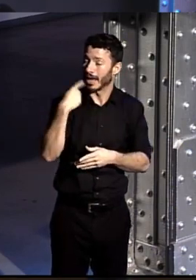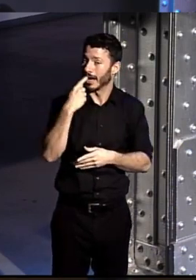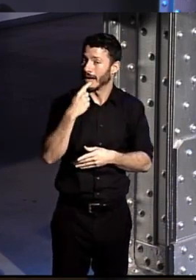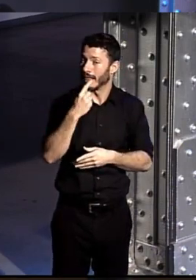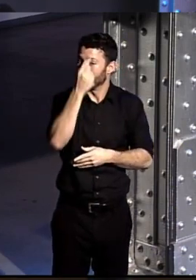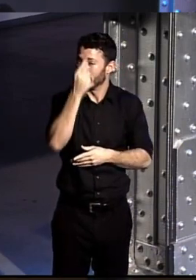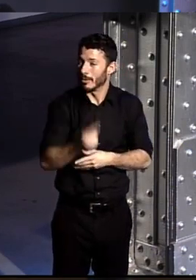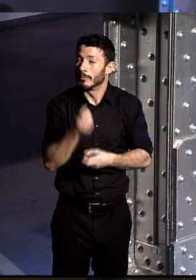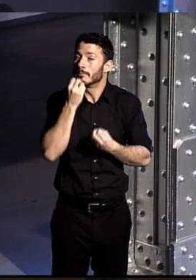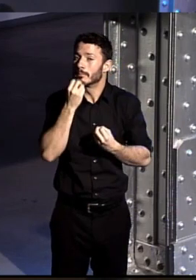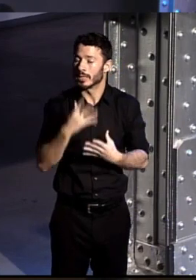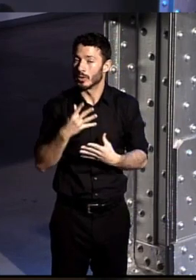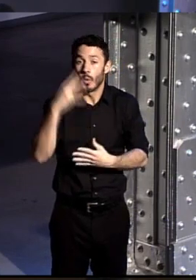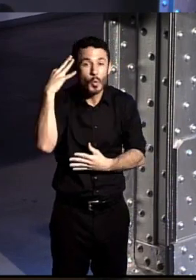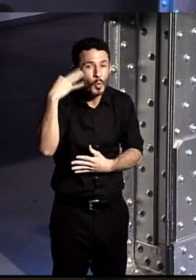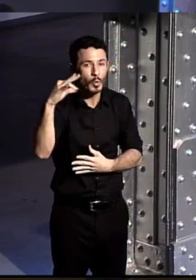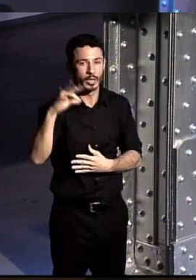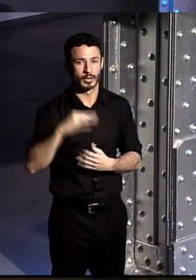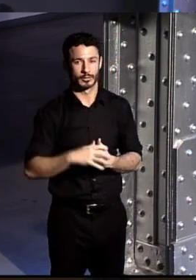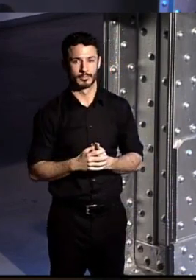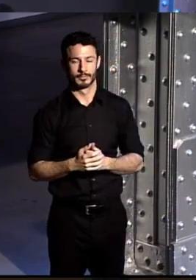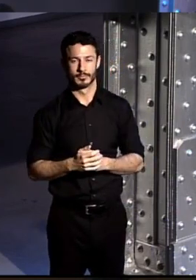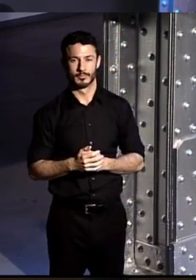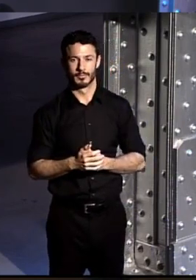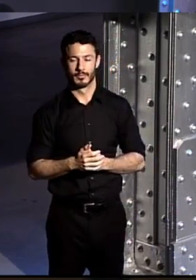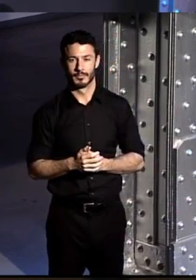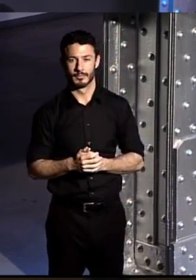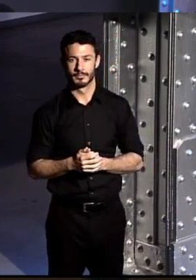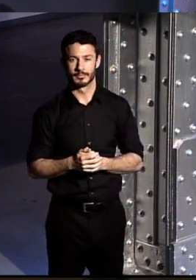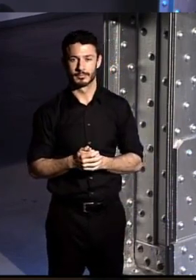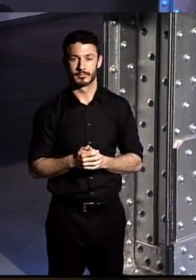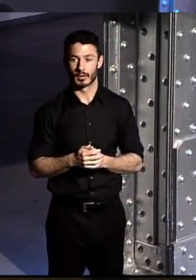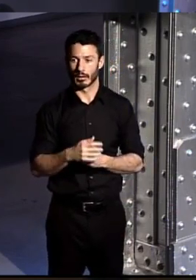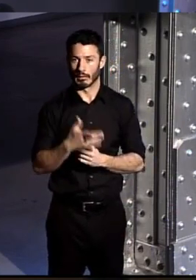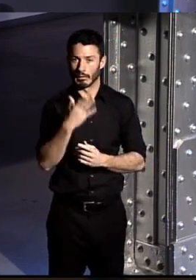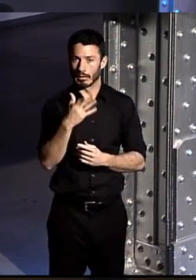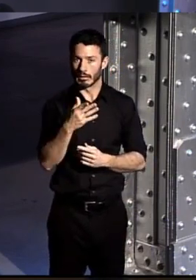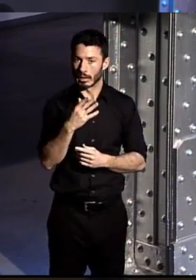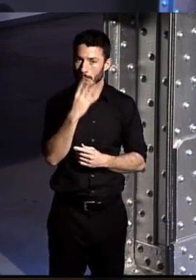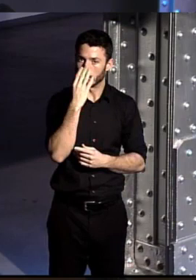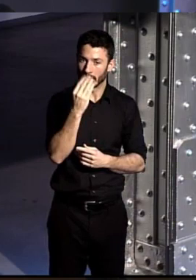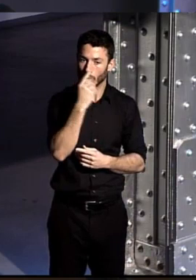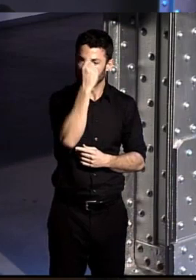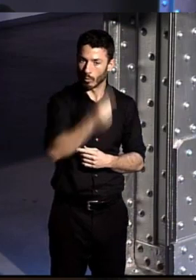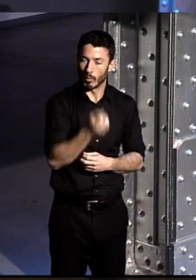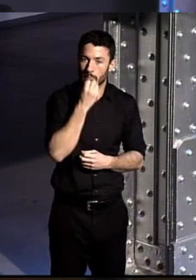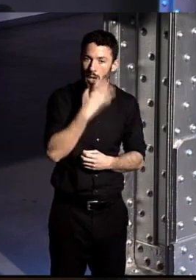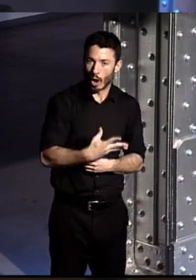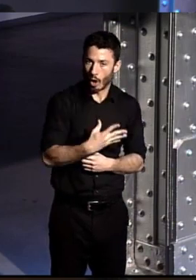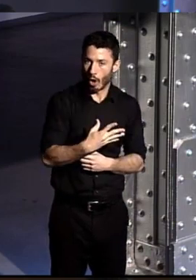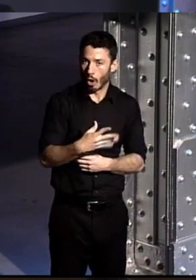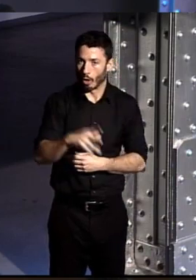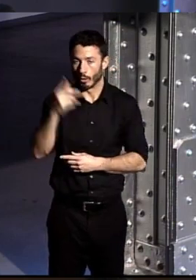es el único bueno de Bennett. Es que salen mejor los perros, Los perros salen mejor dibujados que las mujeres en las ilustraciones.